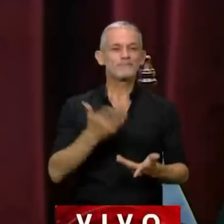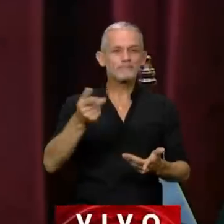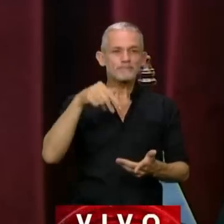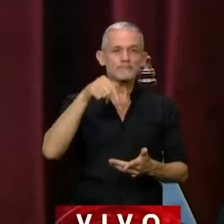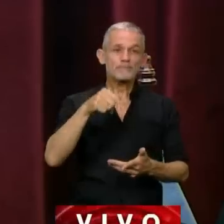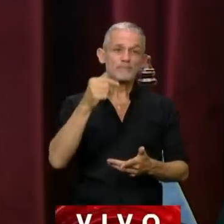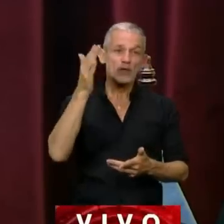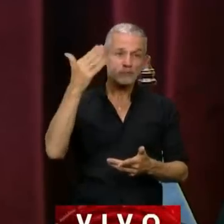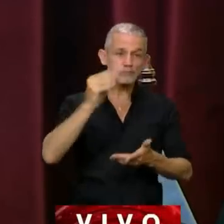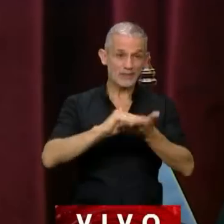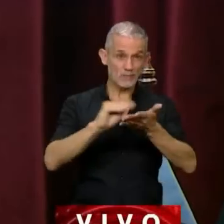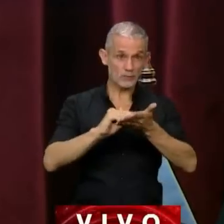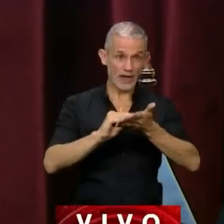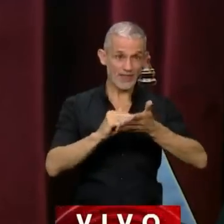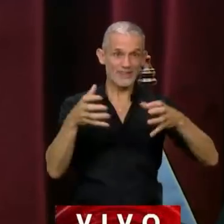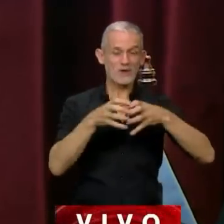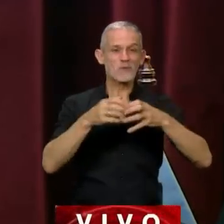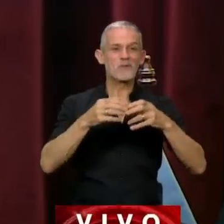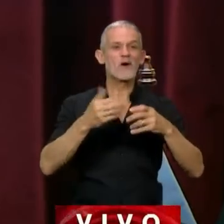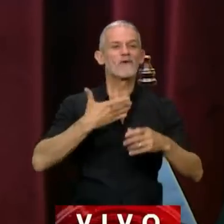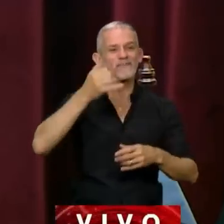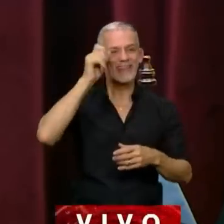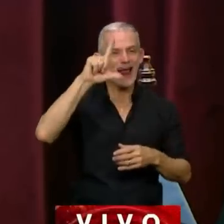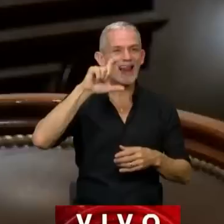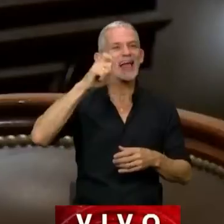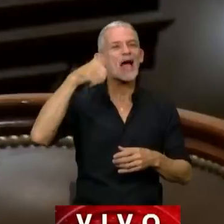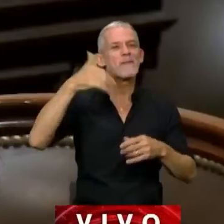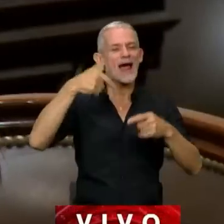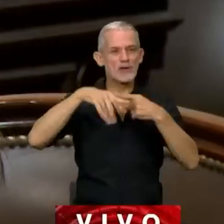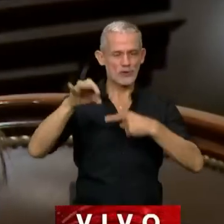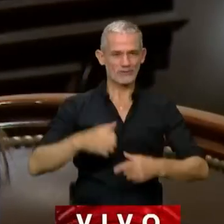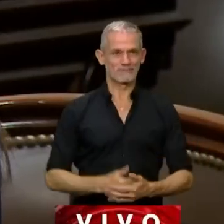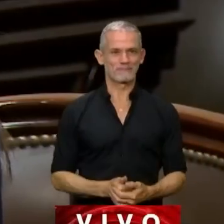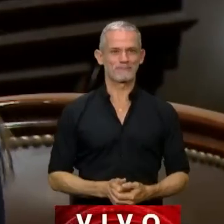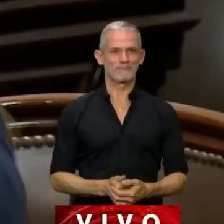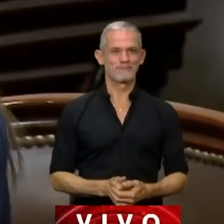Tiene la palabra la diputada del Interbloque Federal, Graciela Camaño.